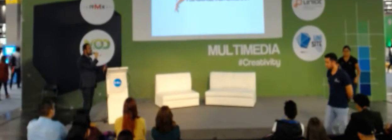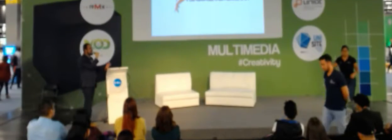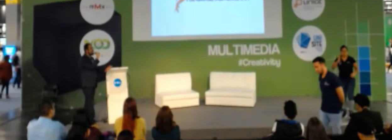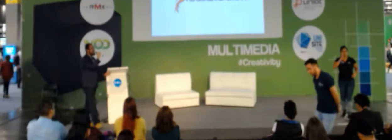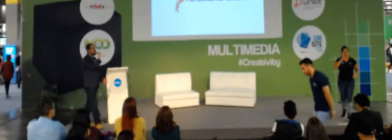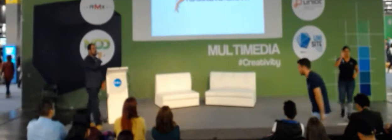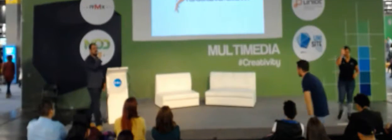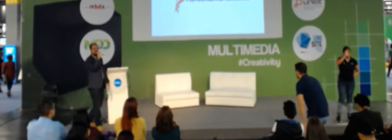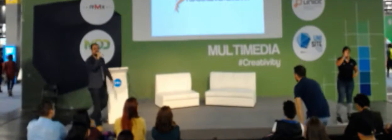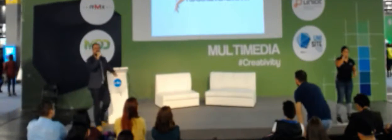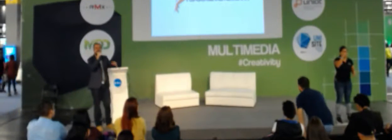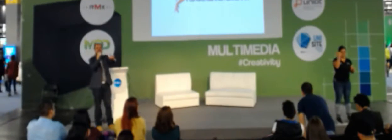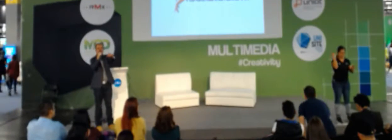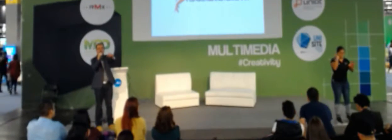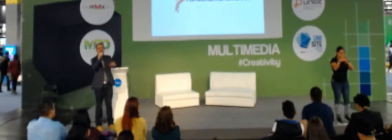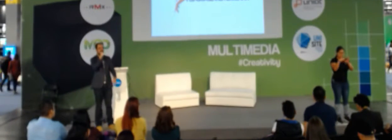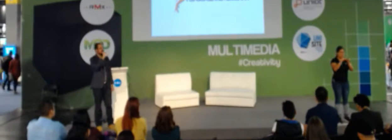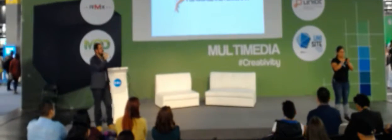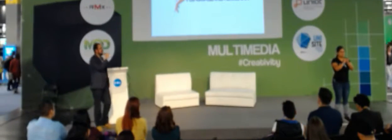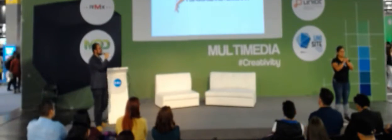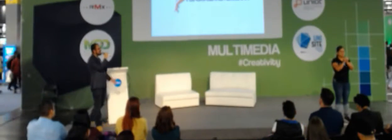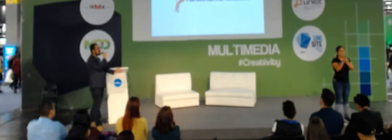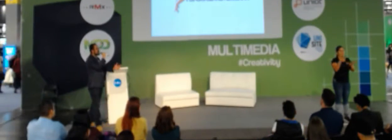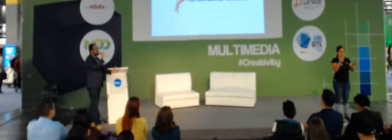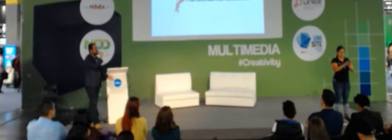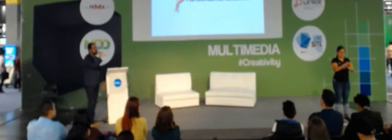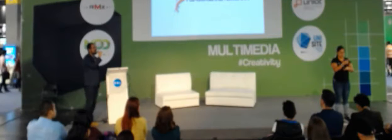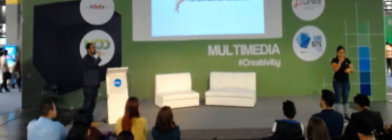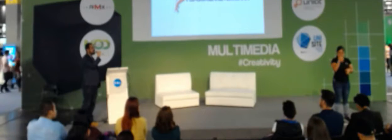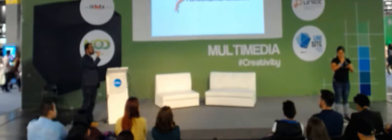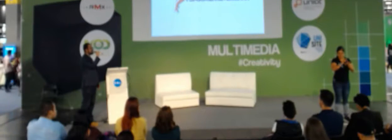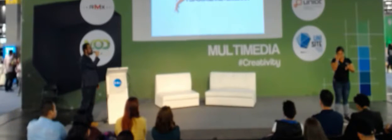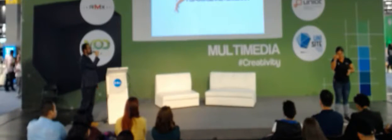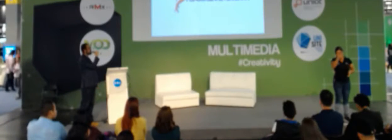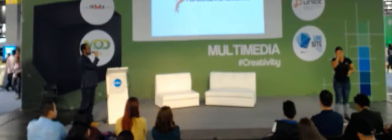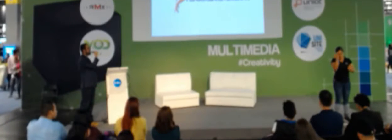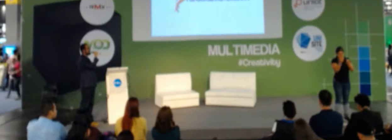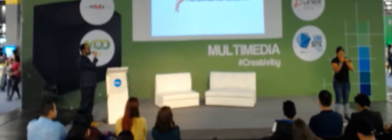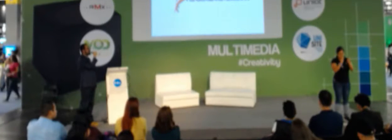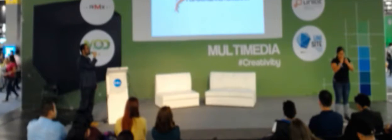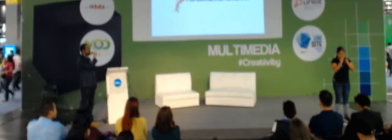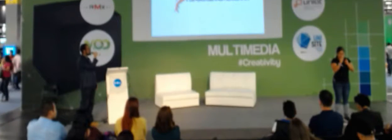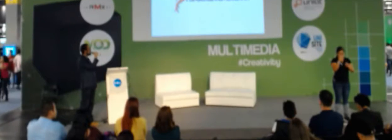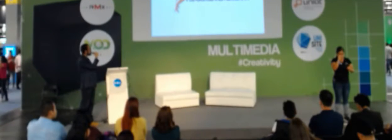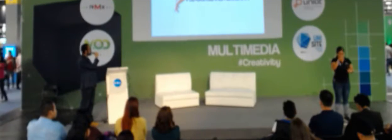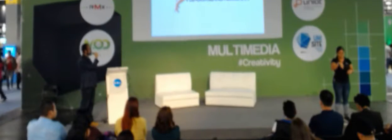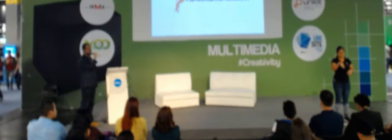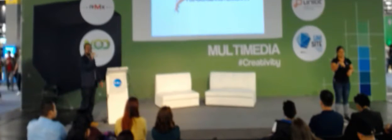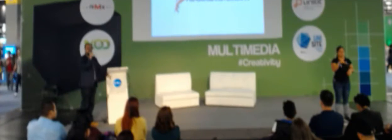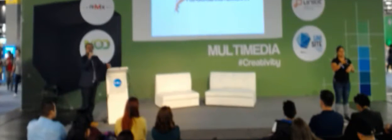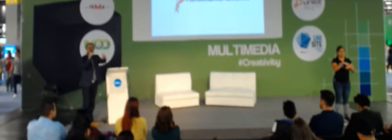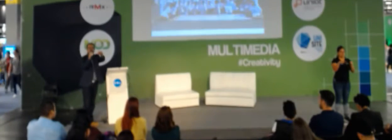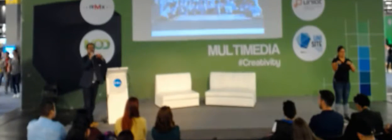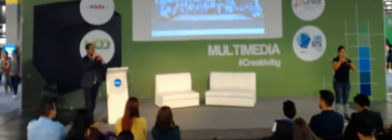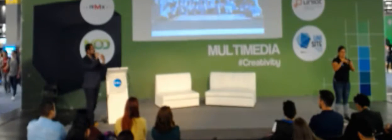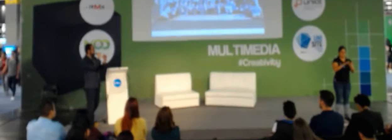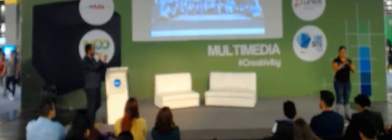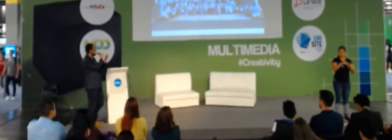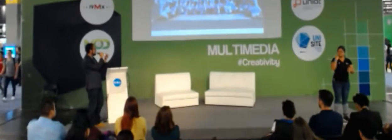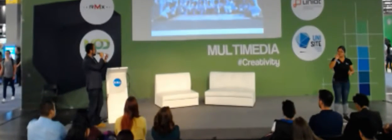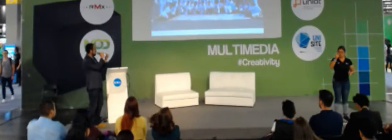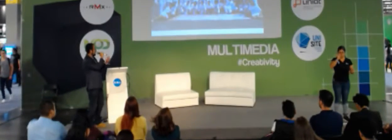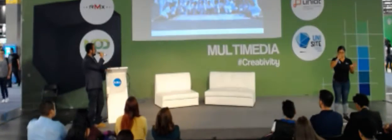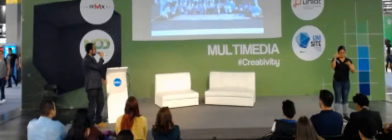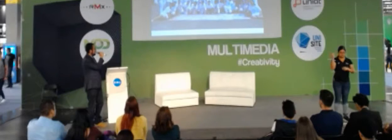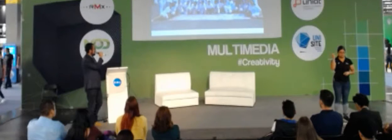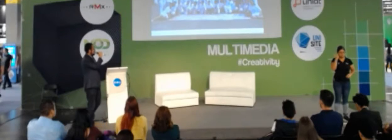está generando este cambio. Agradezco aquí a Gloria de la Parra, también intérprete en lengua de señas, por este apoyo. Vamos a la siguiente.